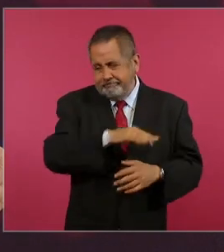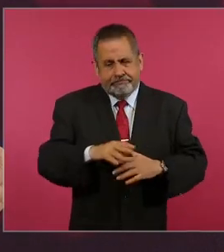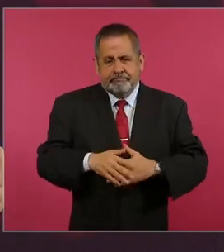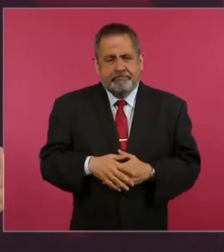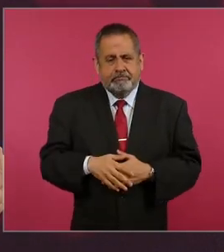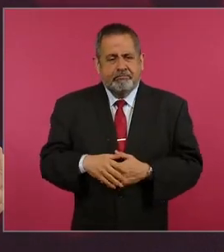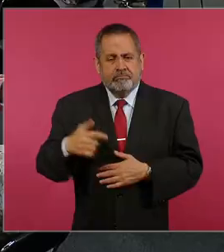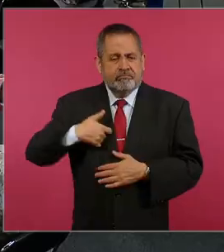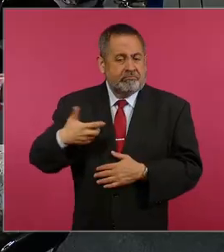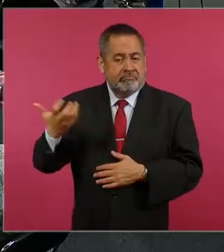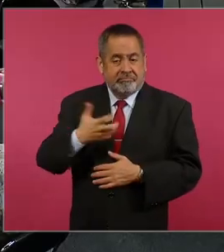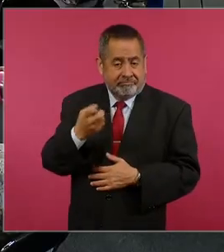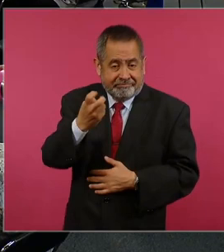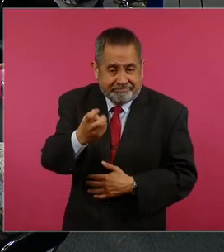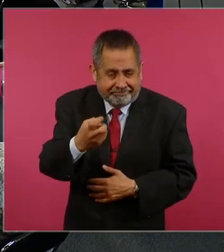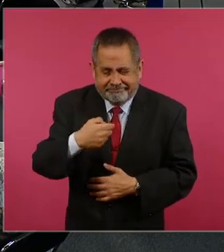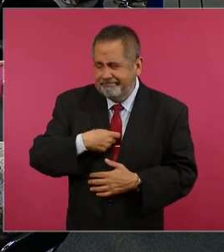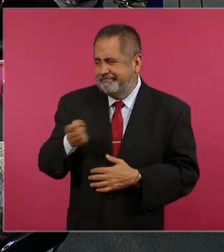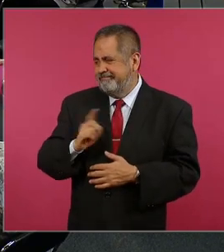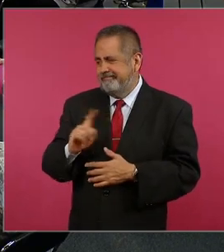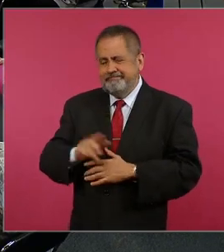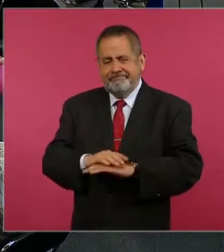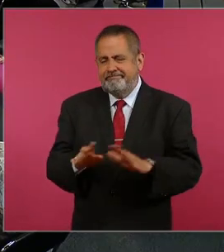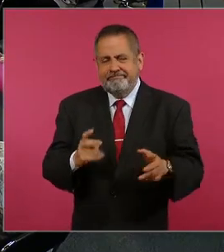Nosotros no hacemos eso.